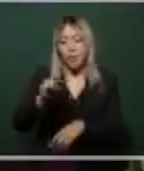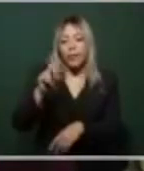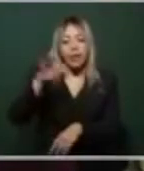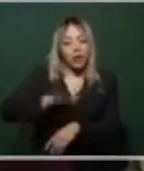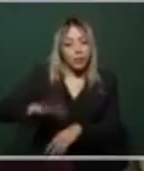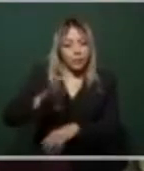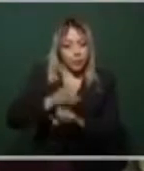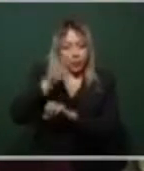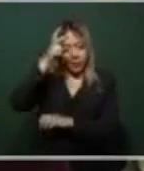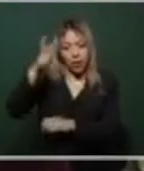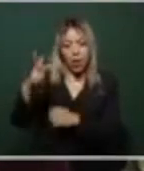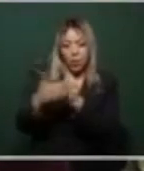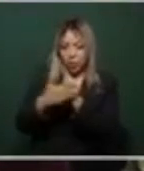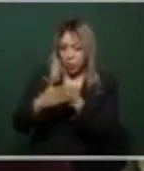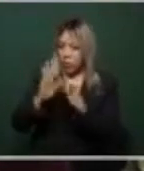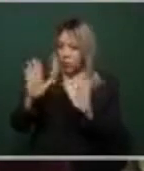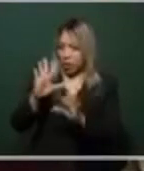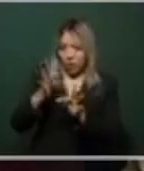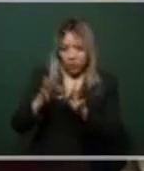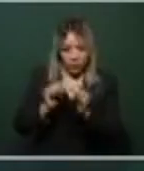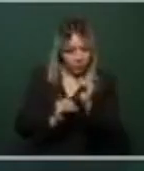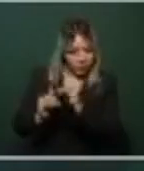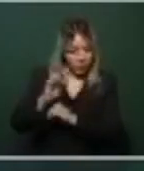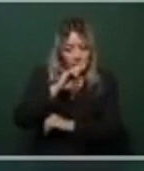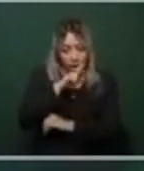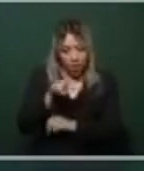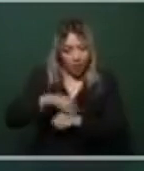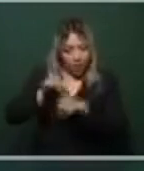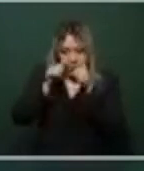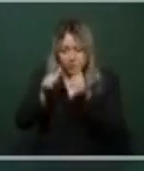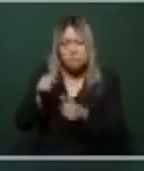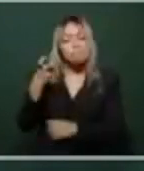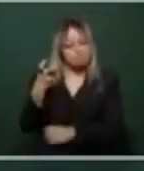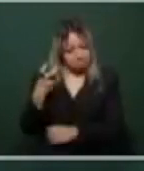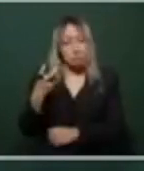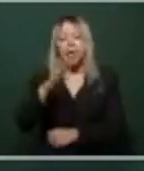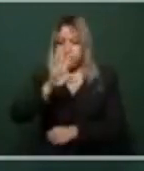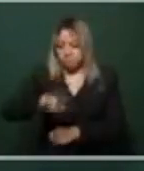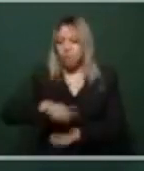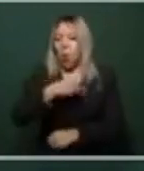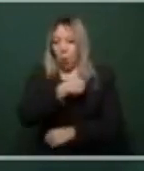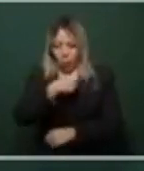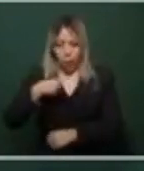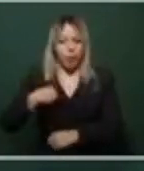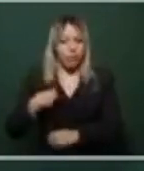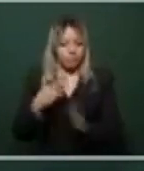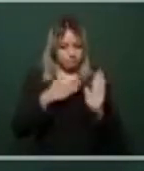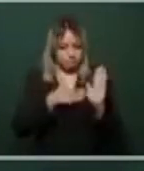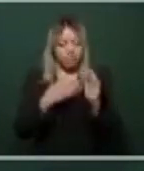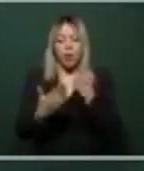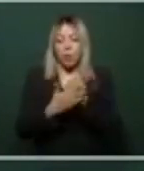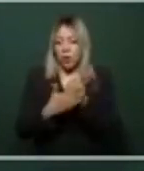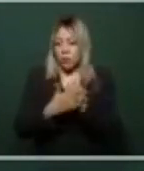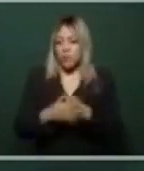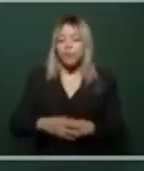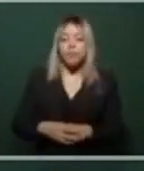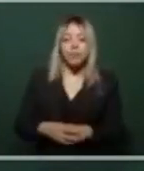prioridad para la primera etapa de la Guardia Nacional? Sí, es mi compromiso, es nuestro compromiso. Y mucho.